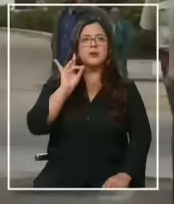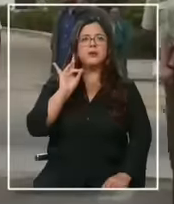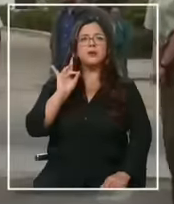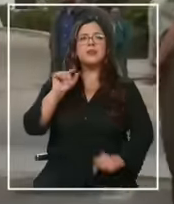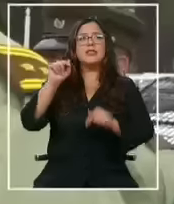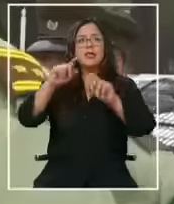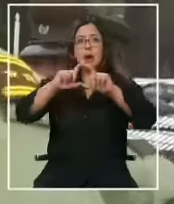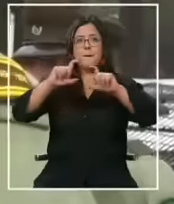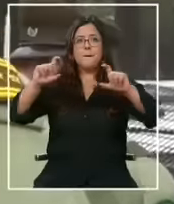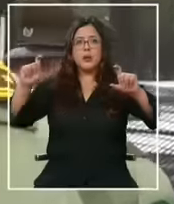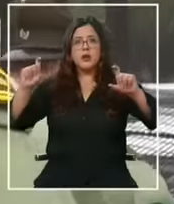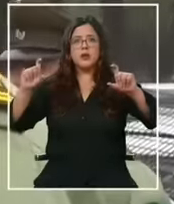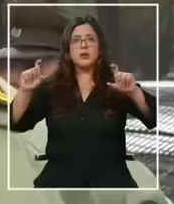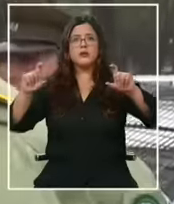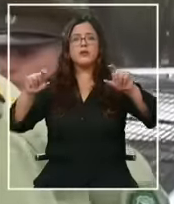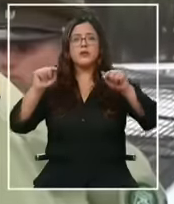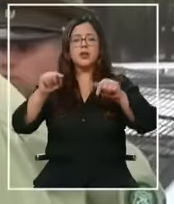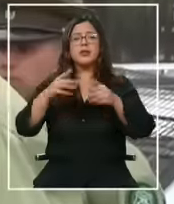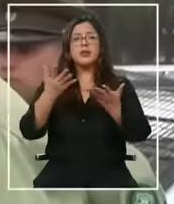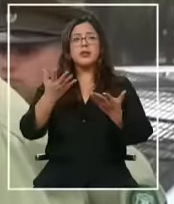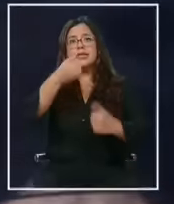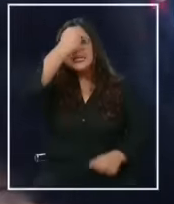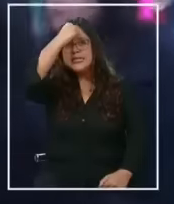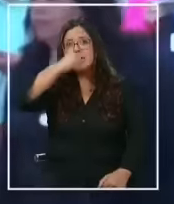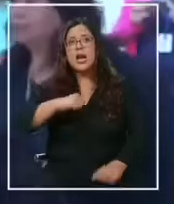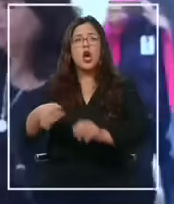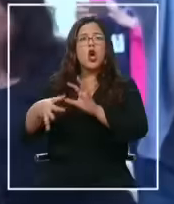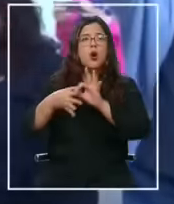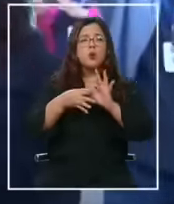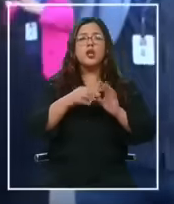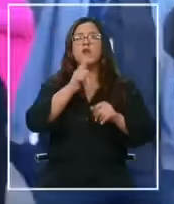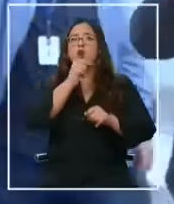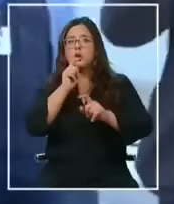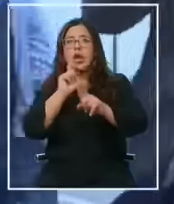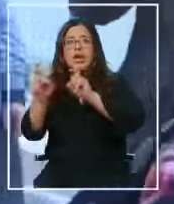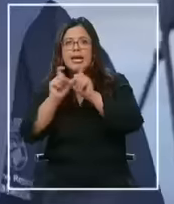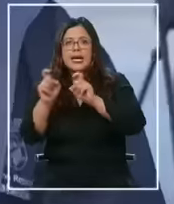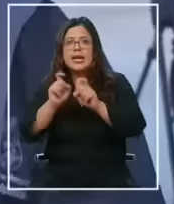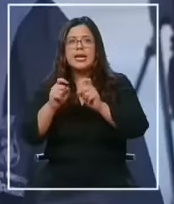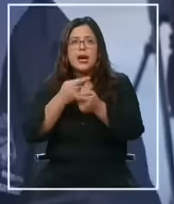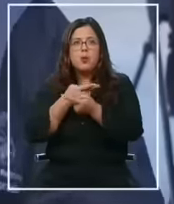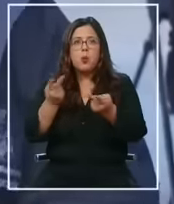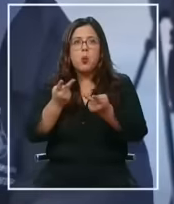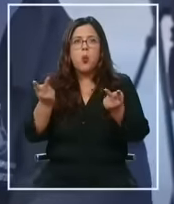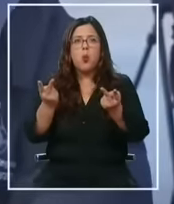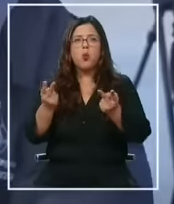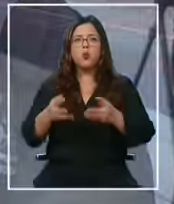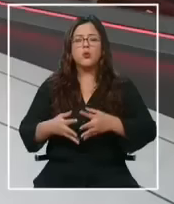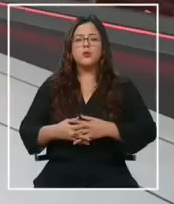polémica frase de la que pronto se arrepintió tras los diversos cuestionamientos que se escucharon públicamente.